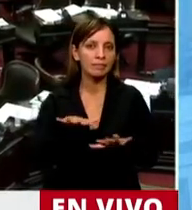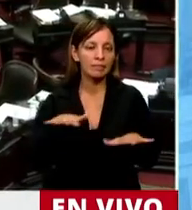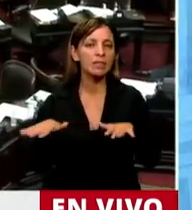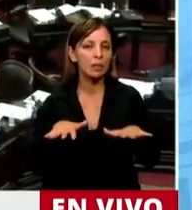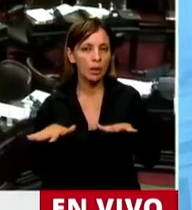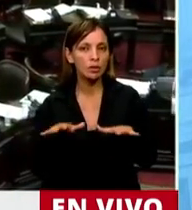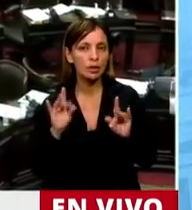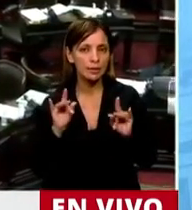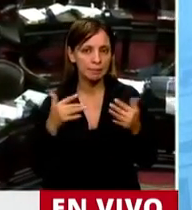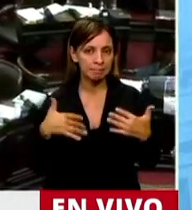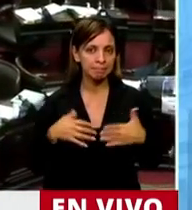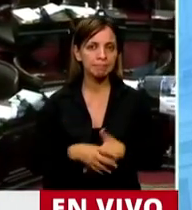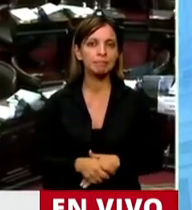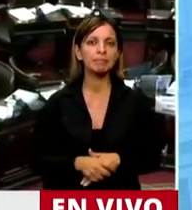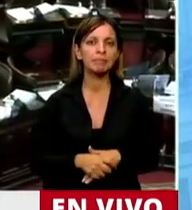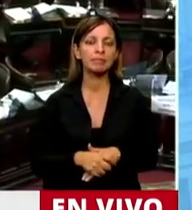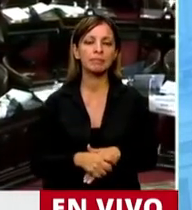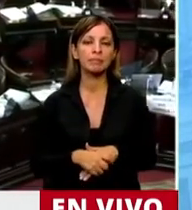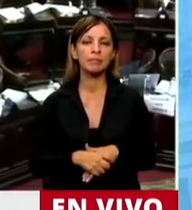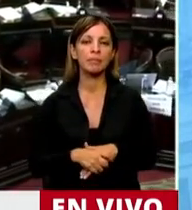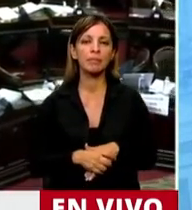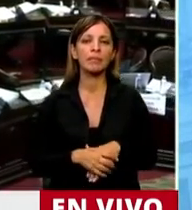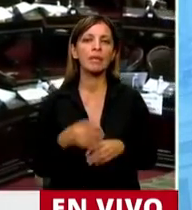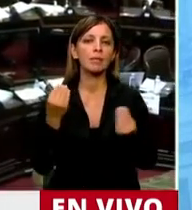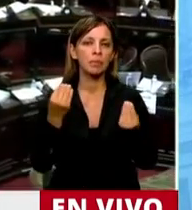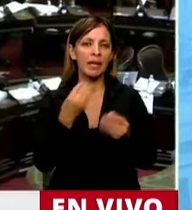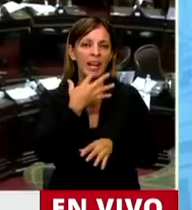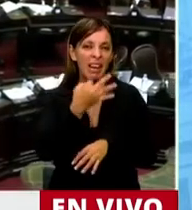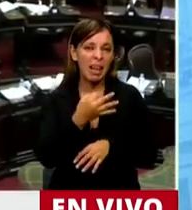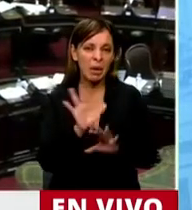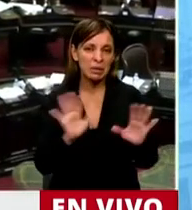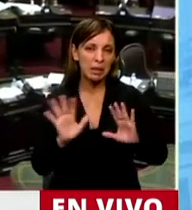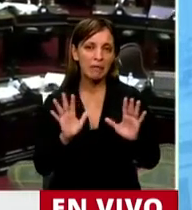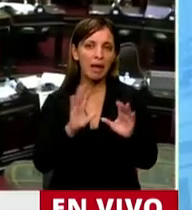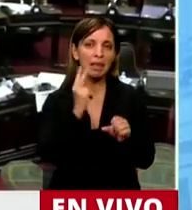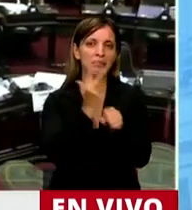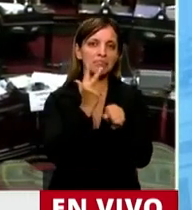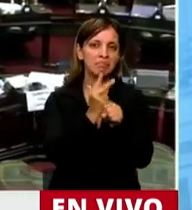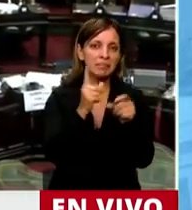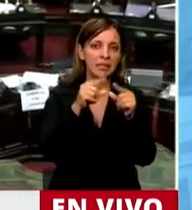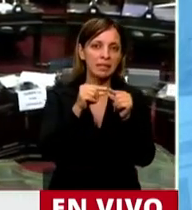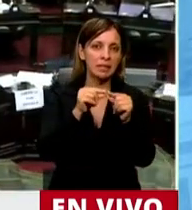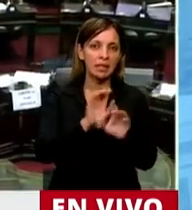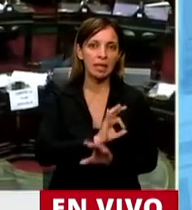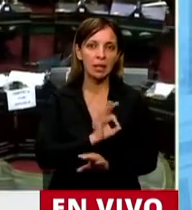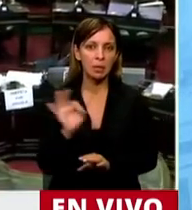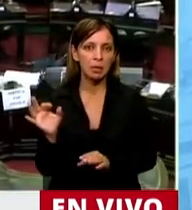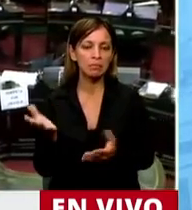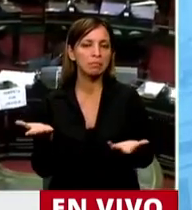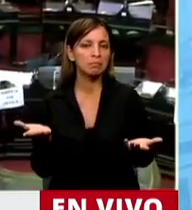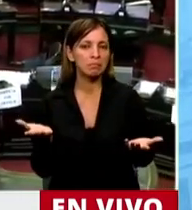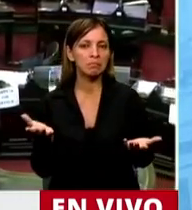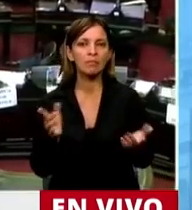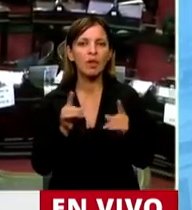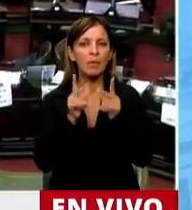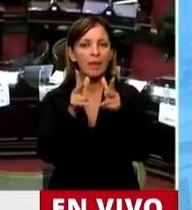adelante. Porque, primero, porque no había necesidad de este artículo tercero, como bien lo expresé, claramente nuestra